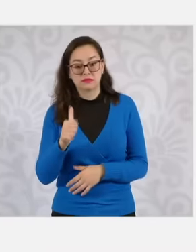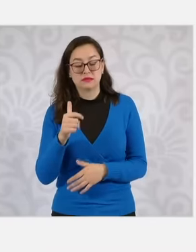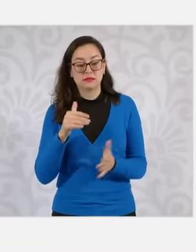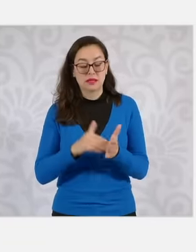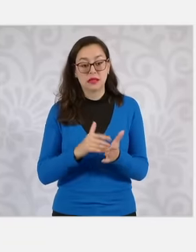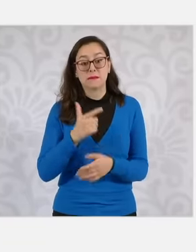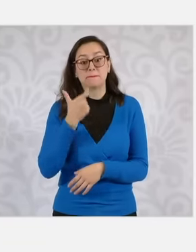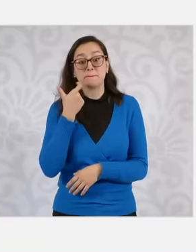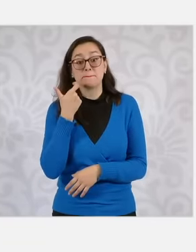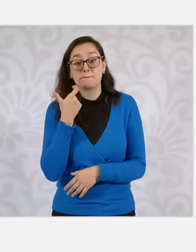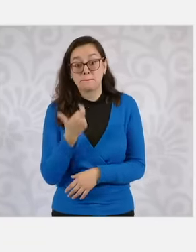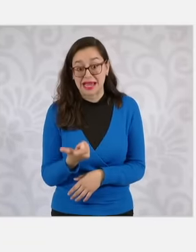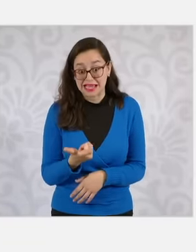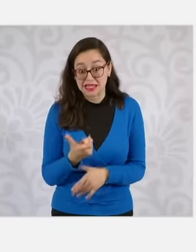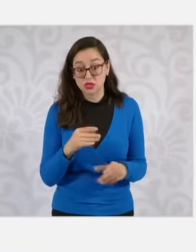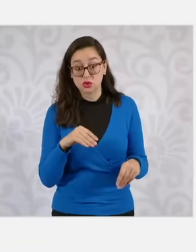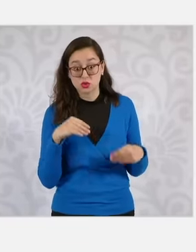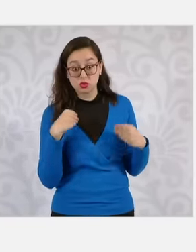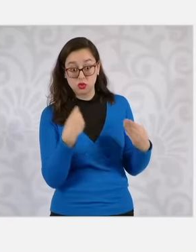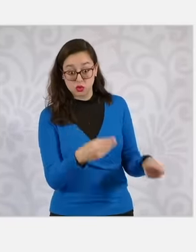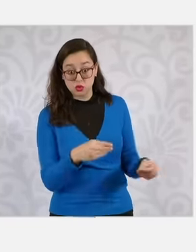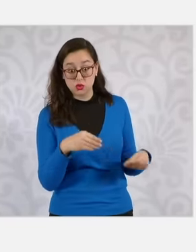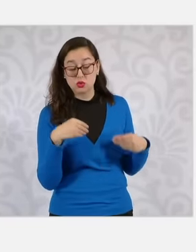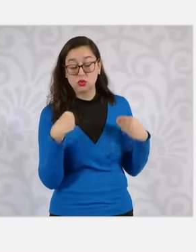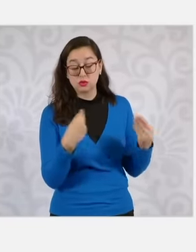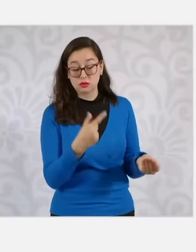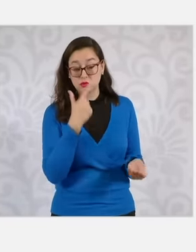528,026,666 pesos, de los cuales fueron pagados